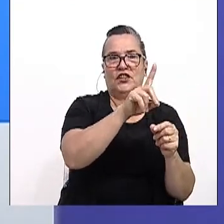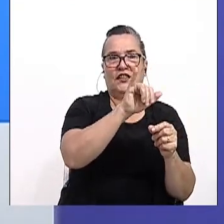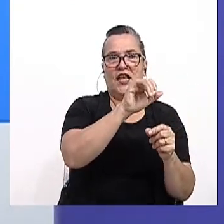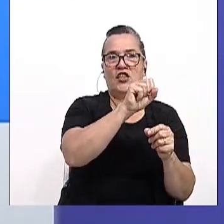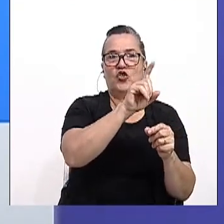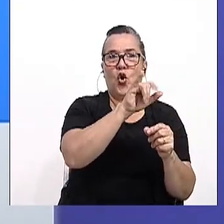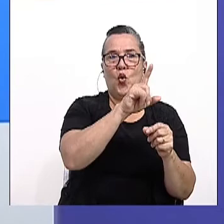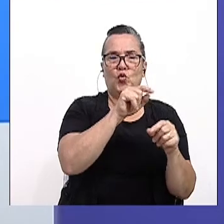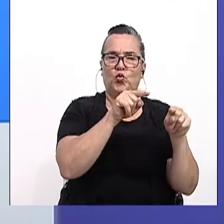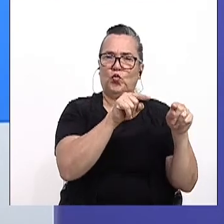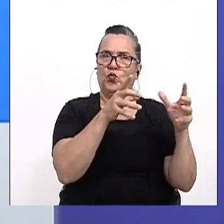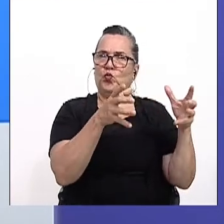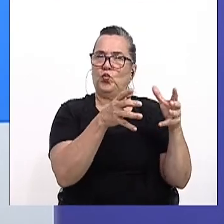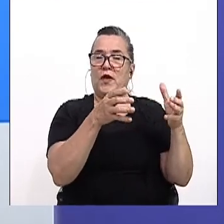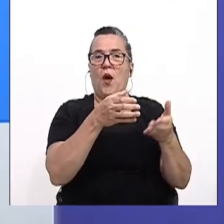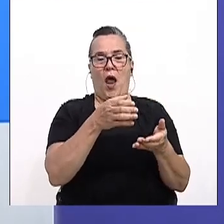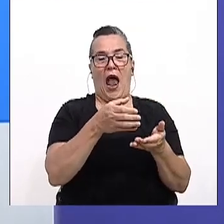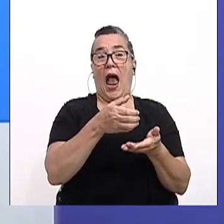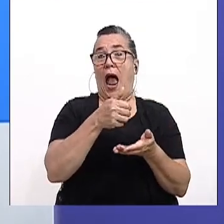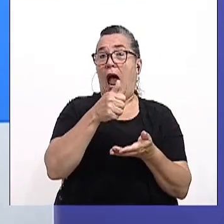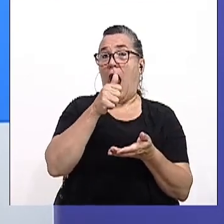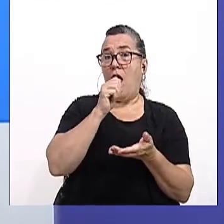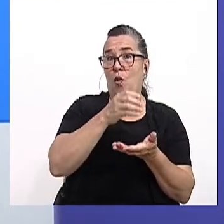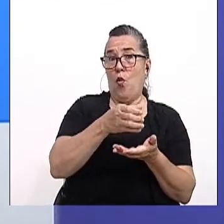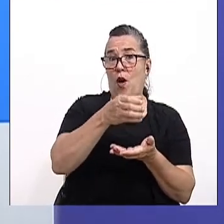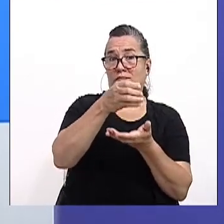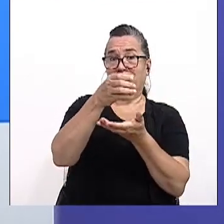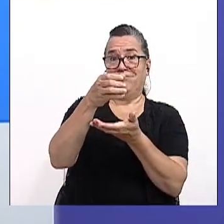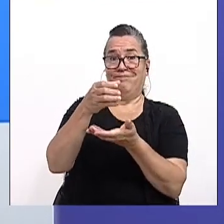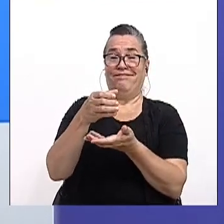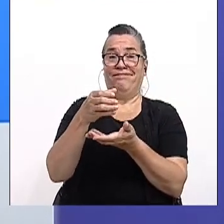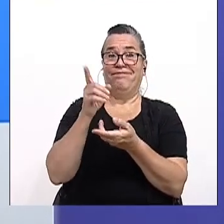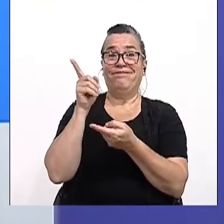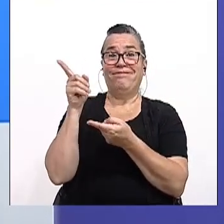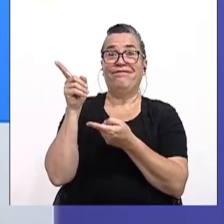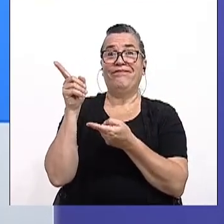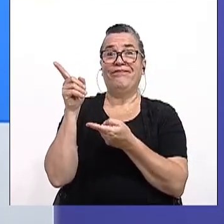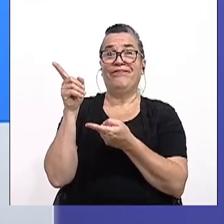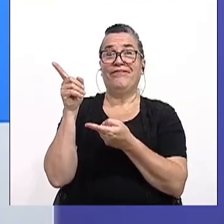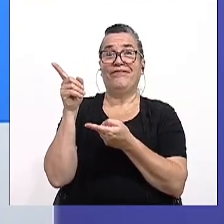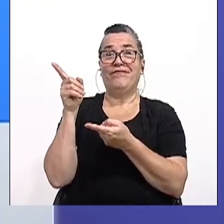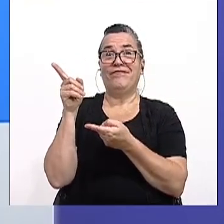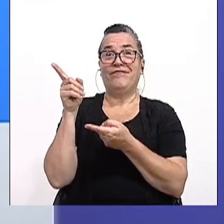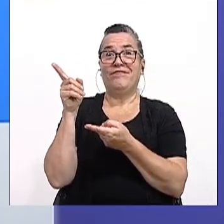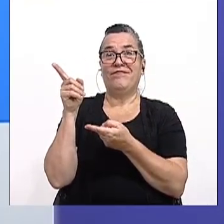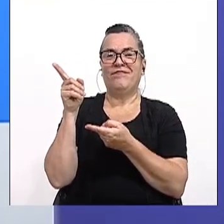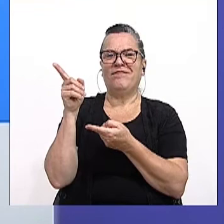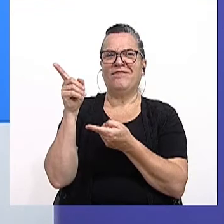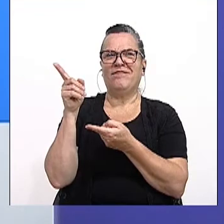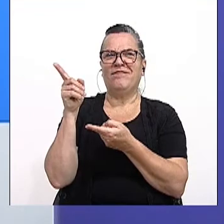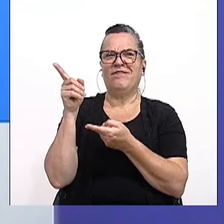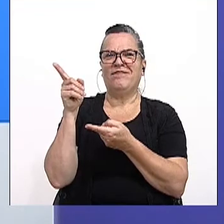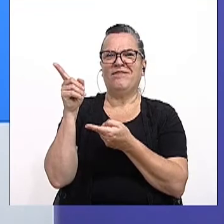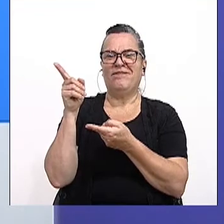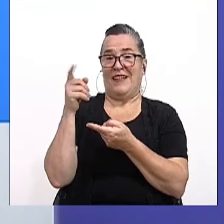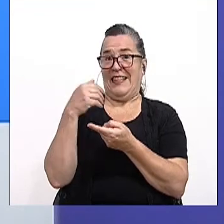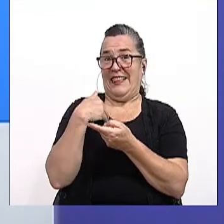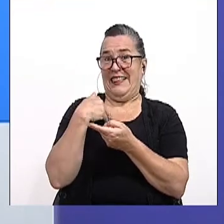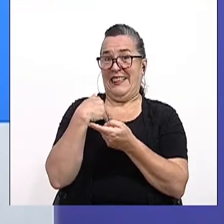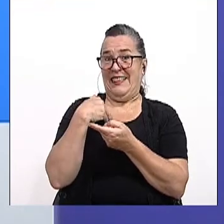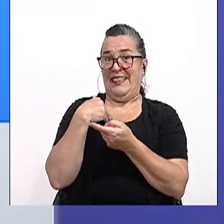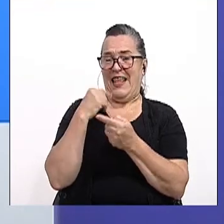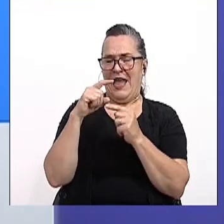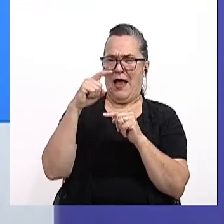tengo un vasito con agua. Acá está mi vasito con agua y observen que está